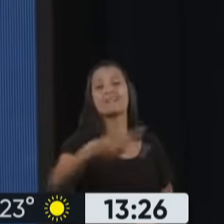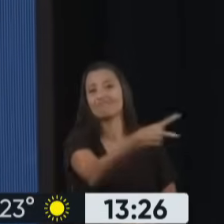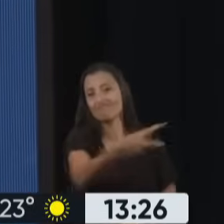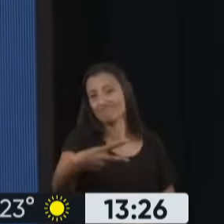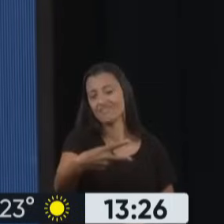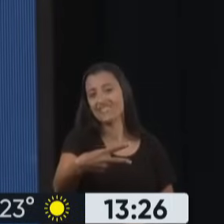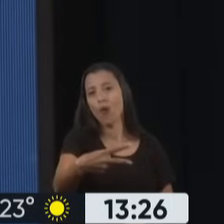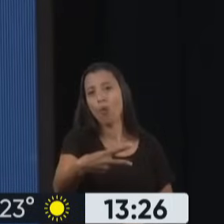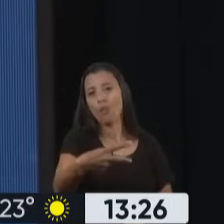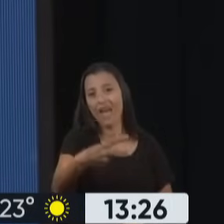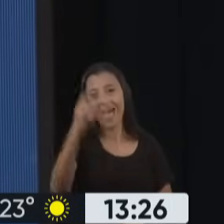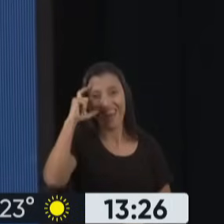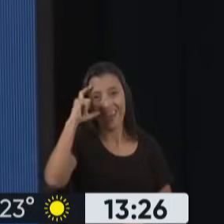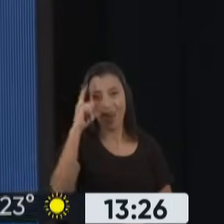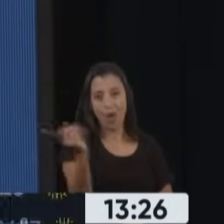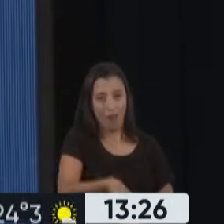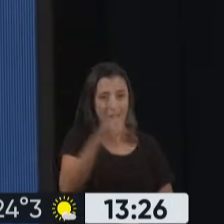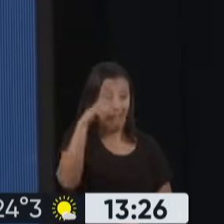que ahí volvíamos a trabajar.